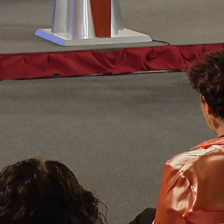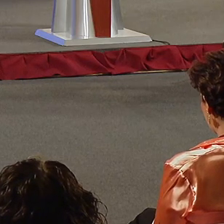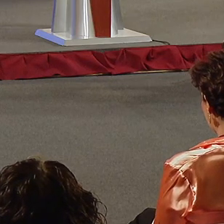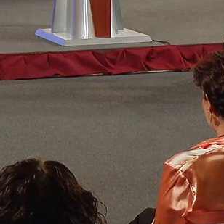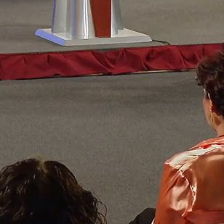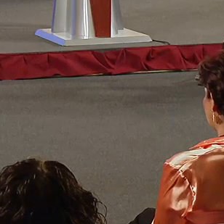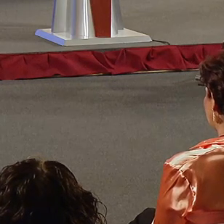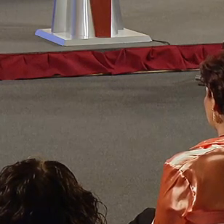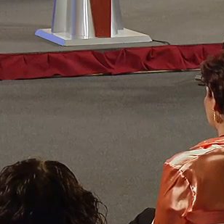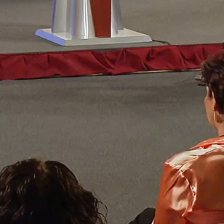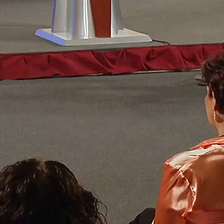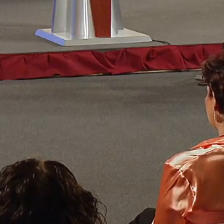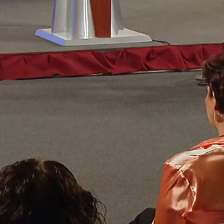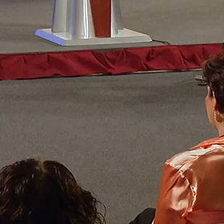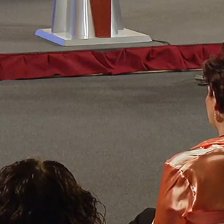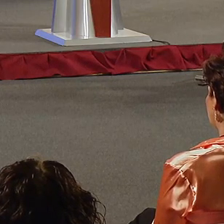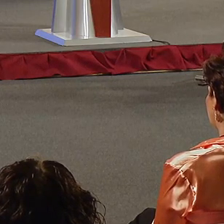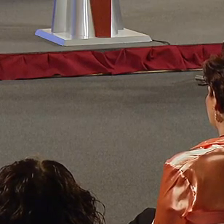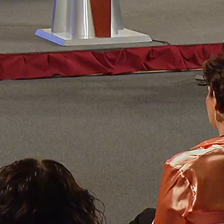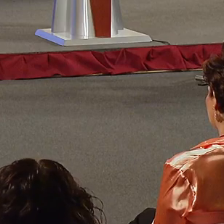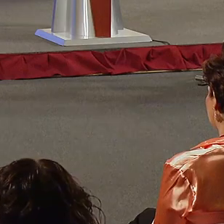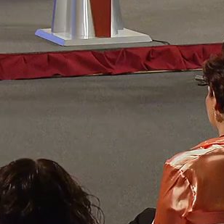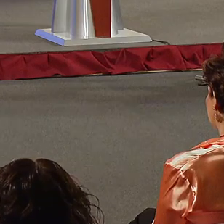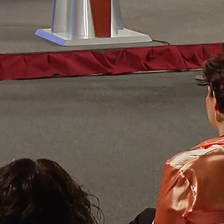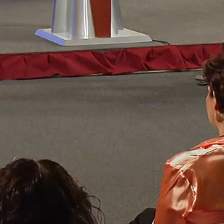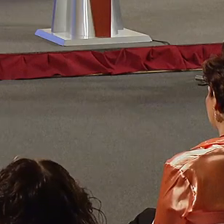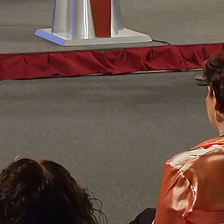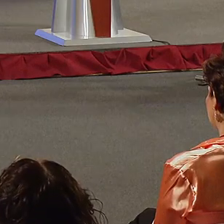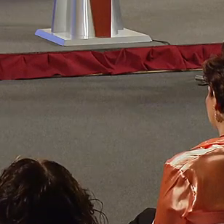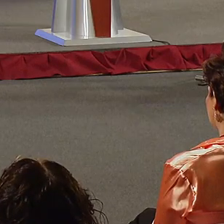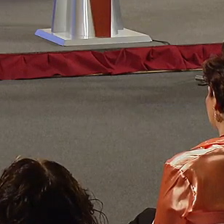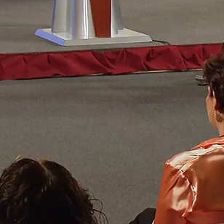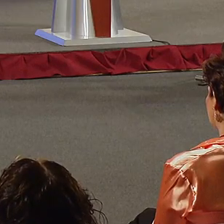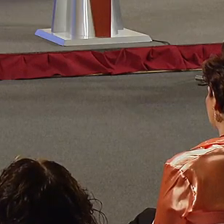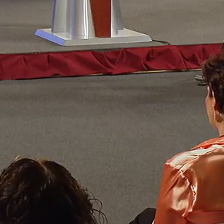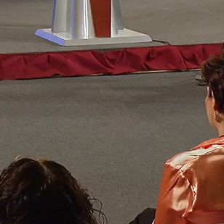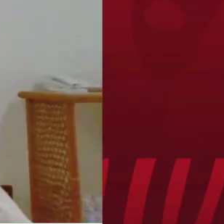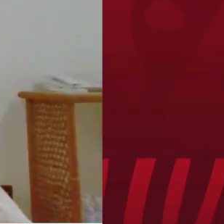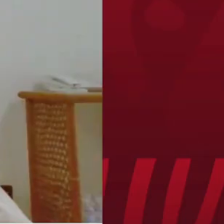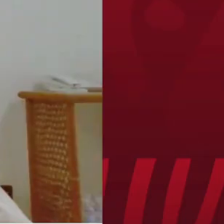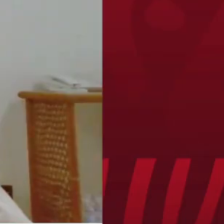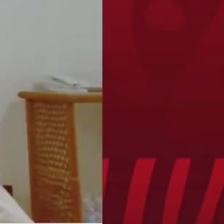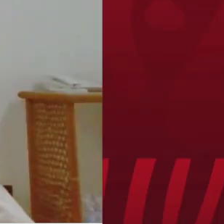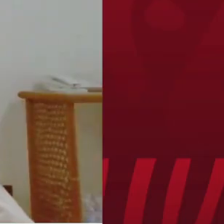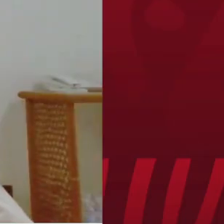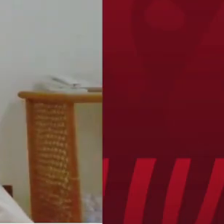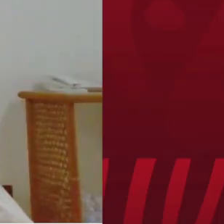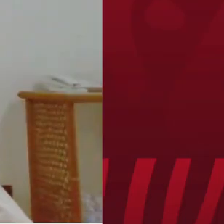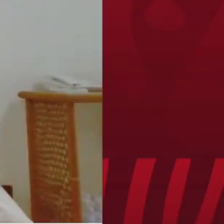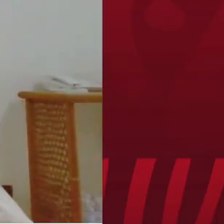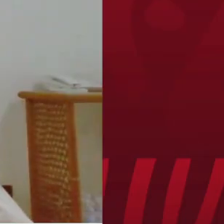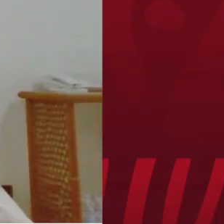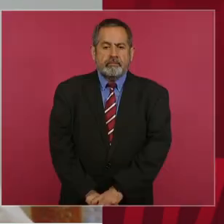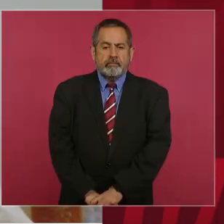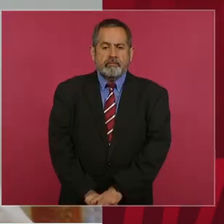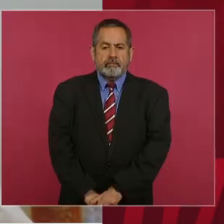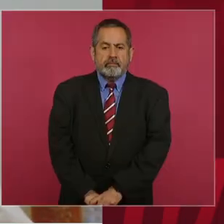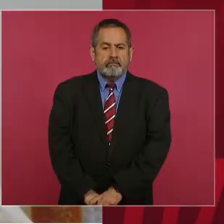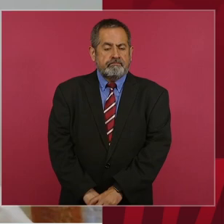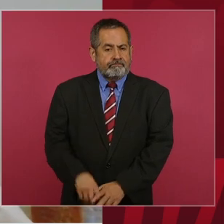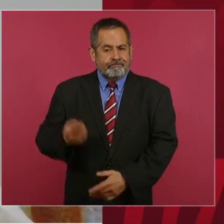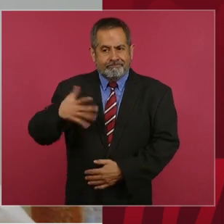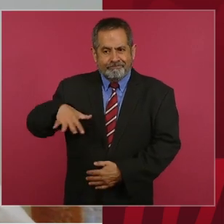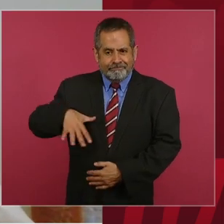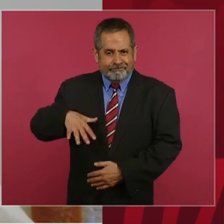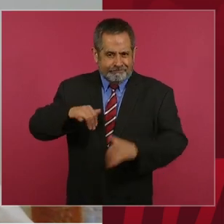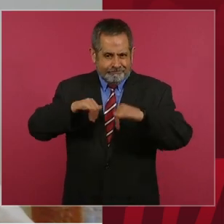más. Sí. Señor, solamente mencionar este mapa representa todos los